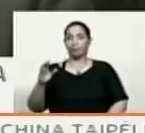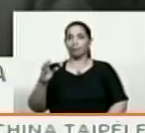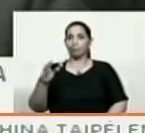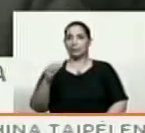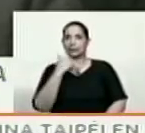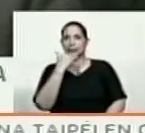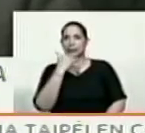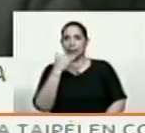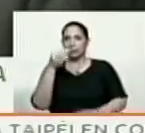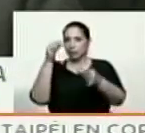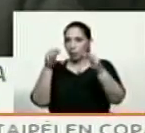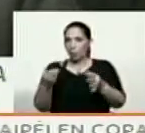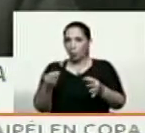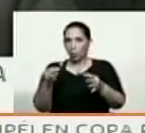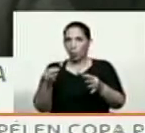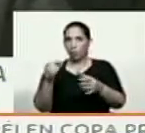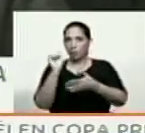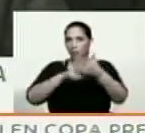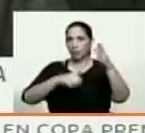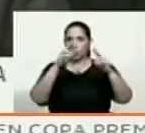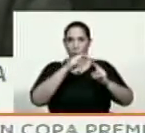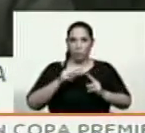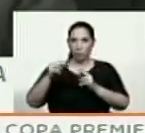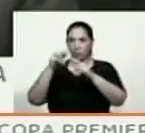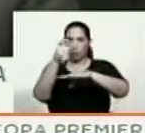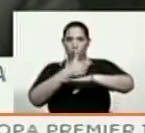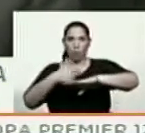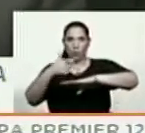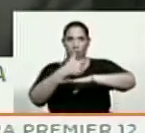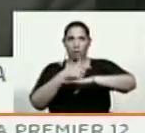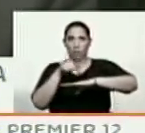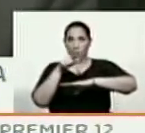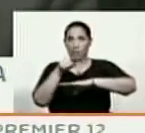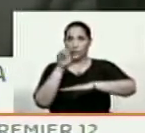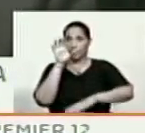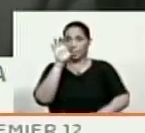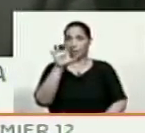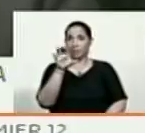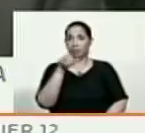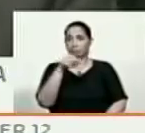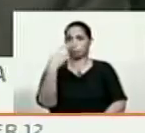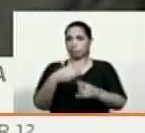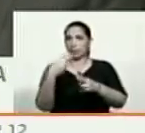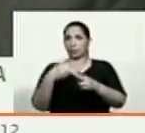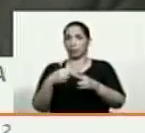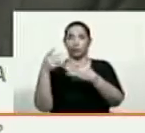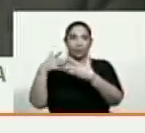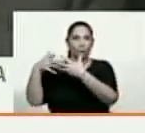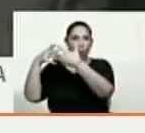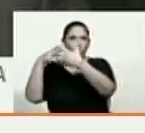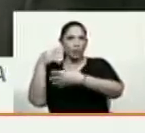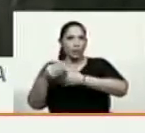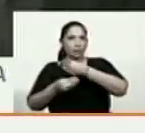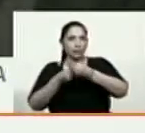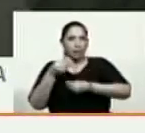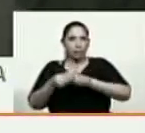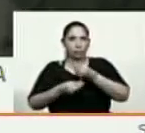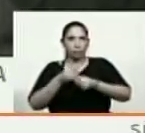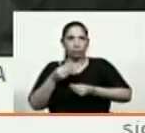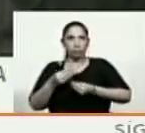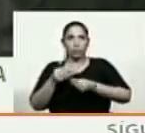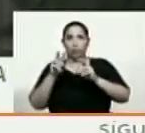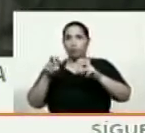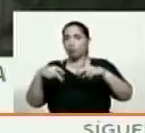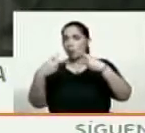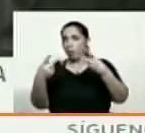sin conocimiento de los gobiernos de esas naciones. Es muy peligroso. Estados Unidos está jugando a un nuevo